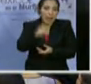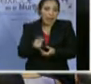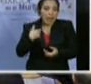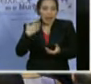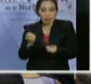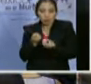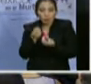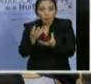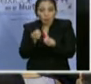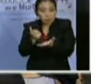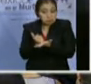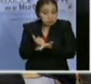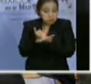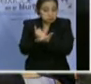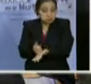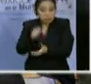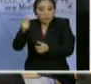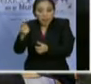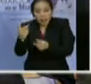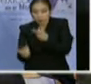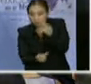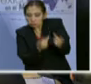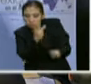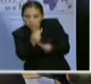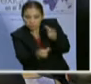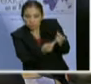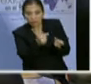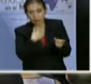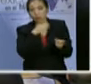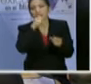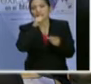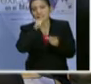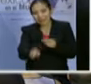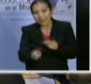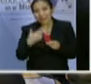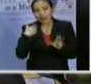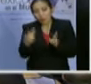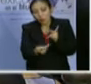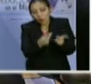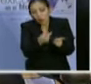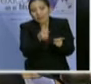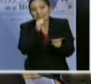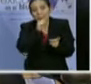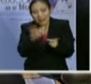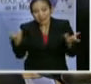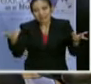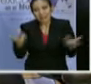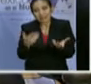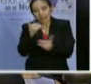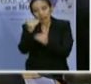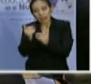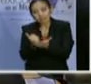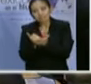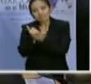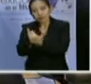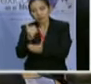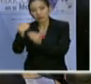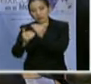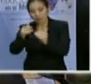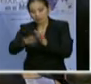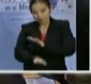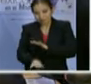serie de aportes en cuanto a la consulta, pero insistimos también no solo en la consulta, sino a generar procesos de desarrollo desde